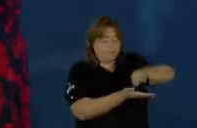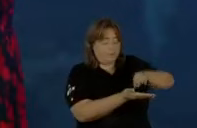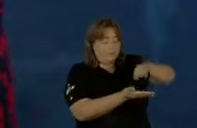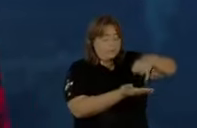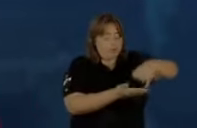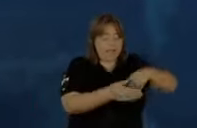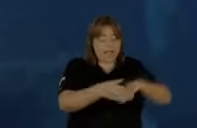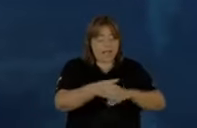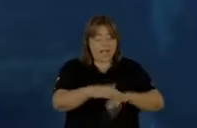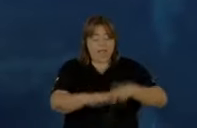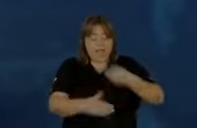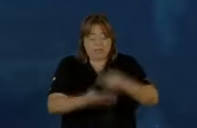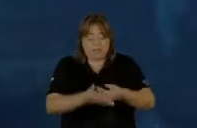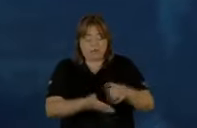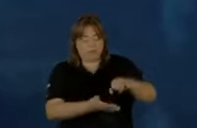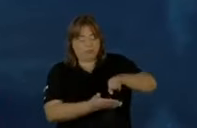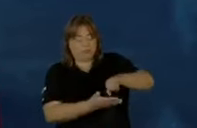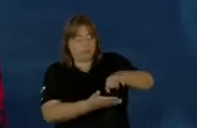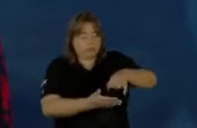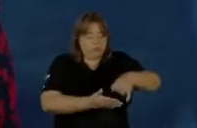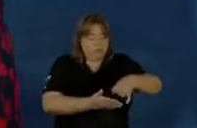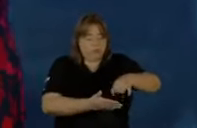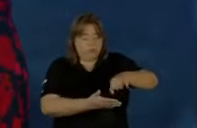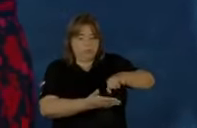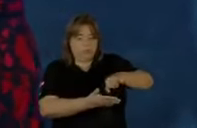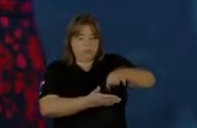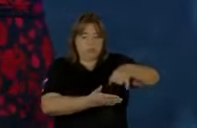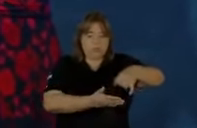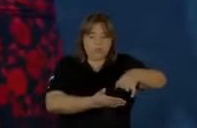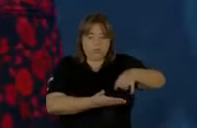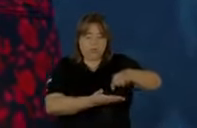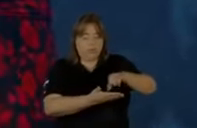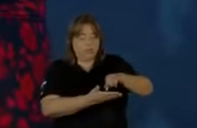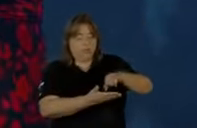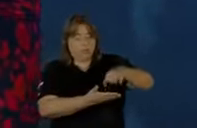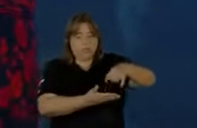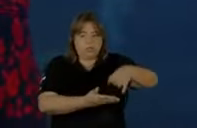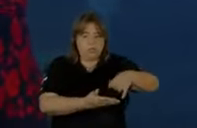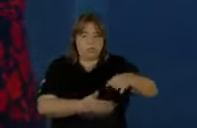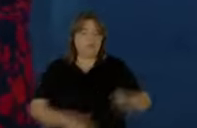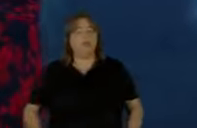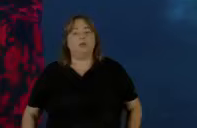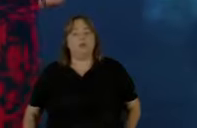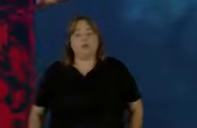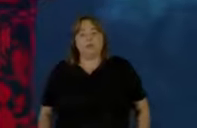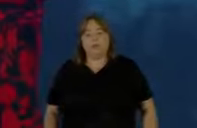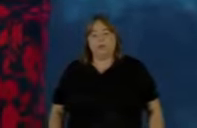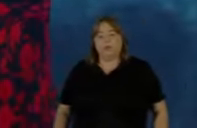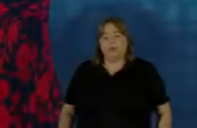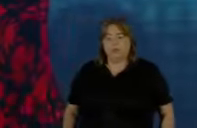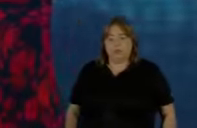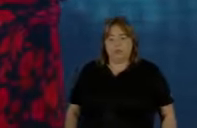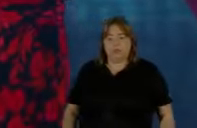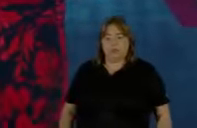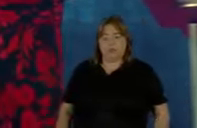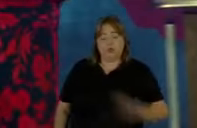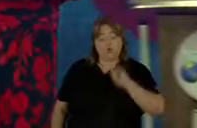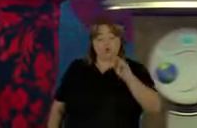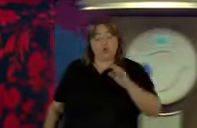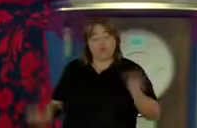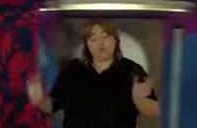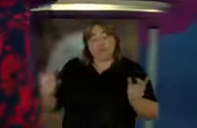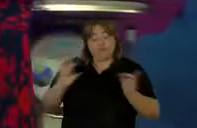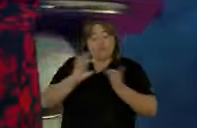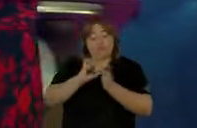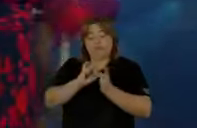nacimiento. Sus tornillos habían nacido torcidos. Así que nunca tuvo la comunión de los hermanos en el